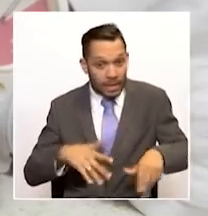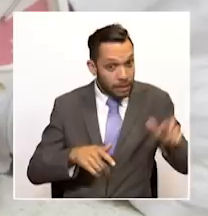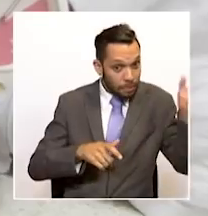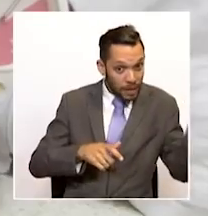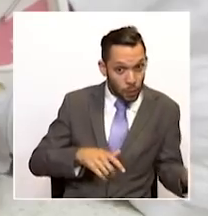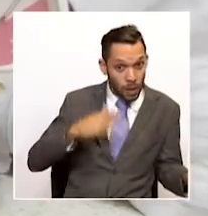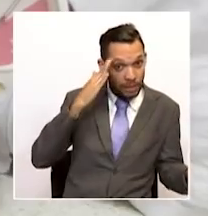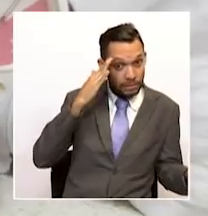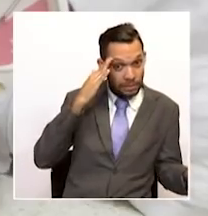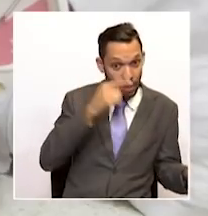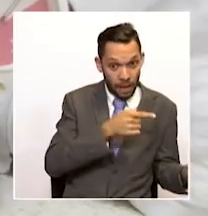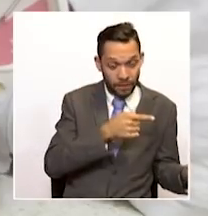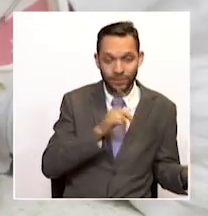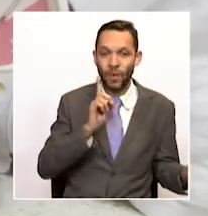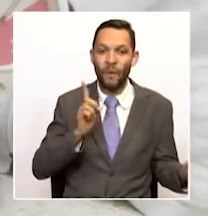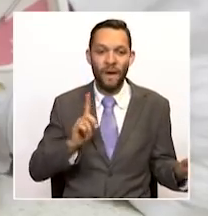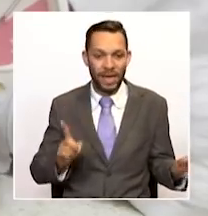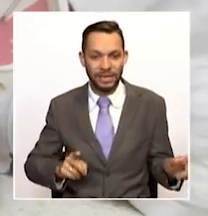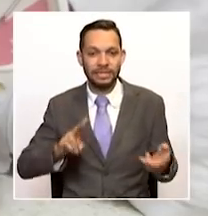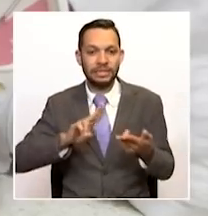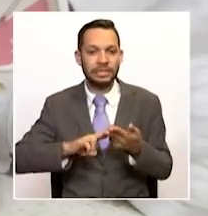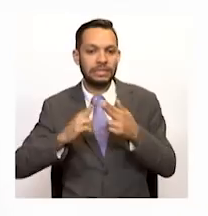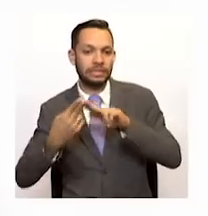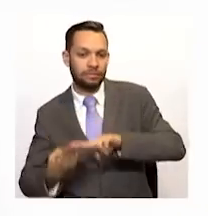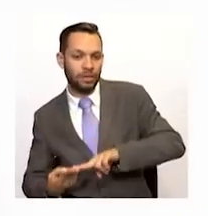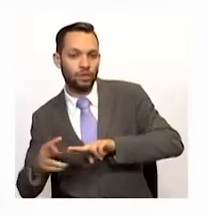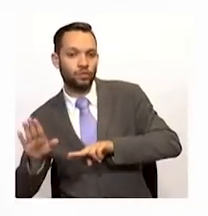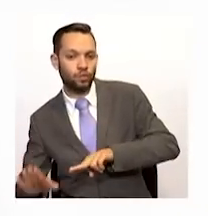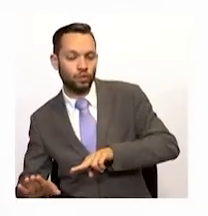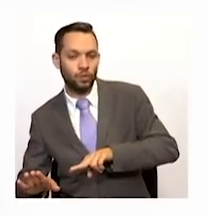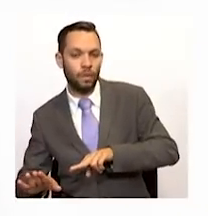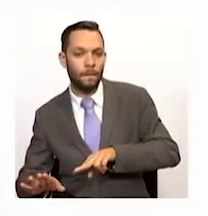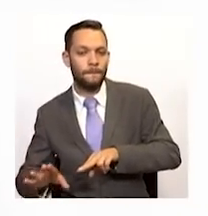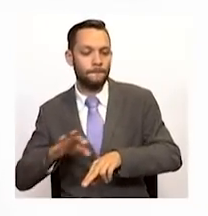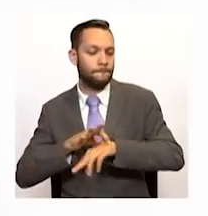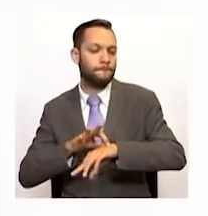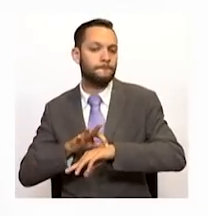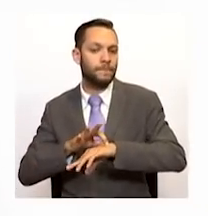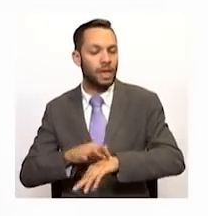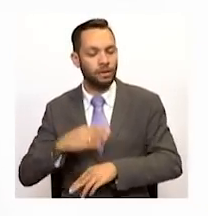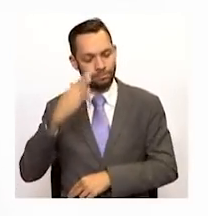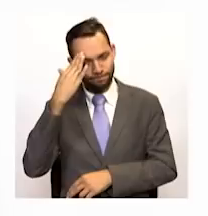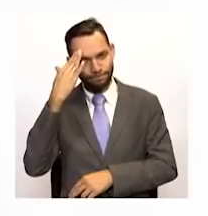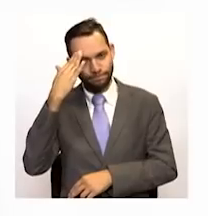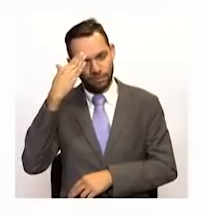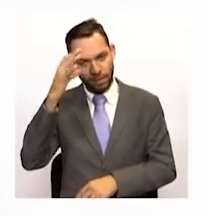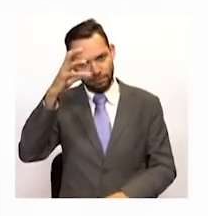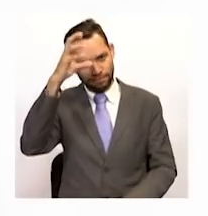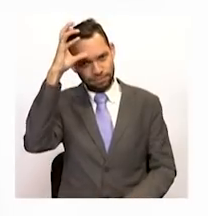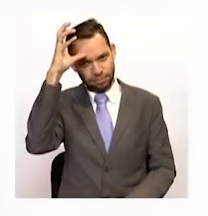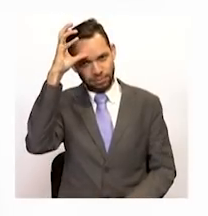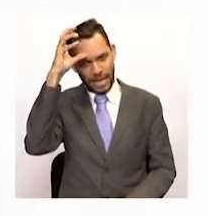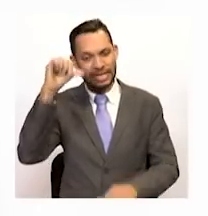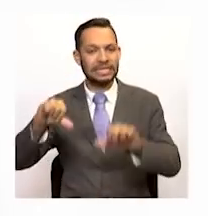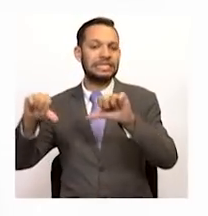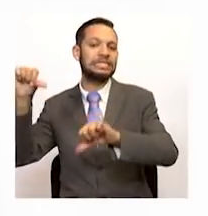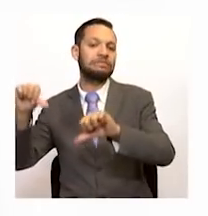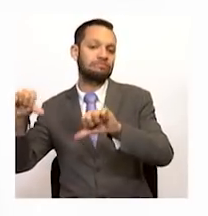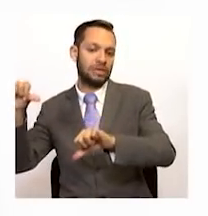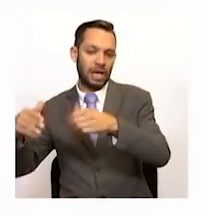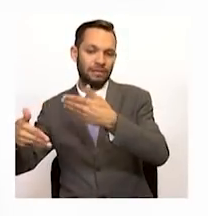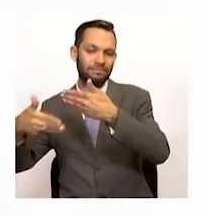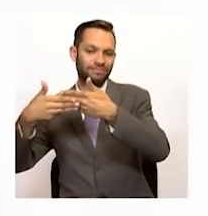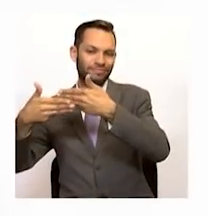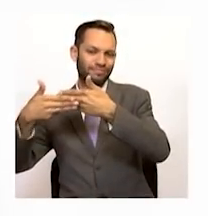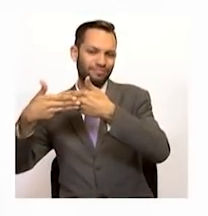ni con el vecino es una interpretación que debe hacer el médico debido a que hay que conocer el listo la historia clínica al paciente